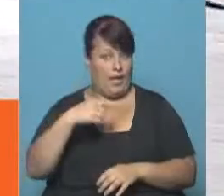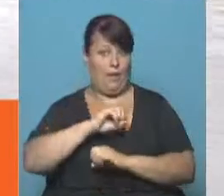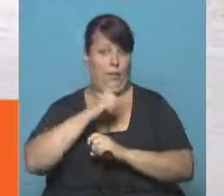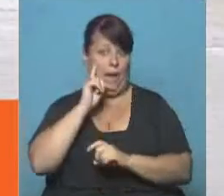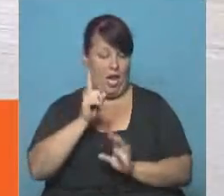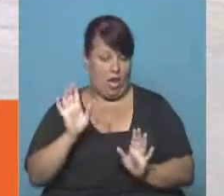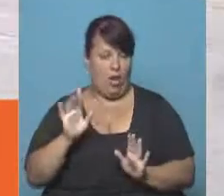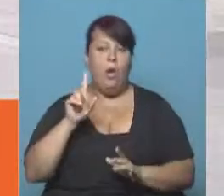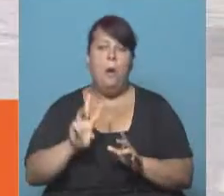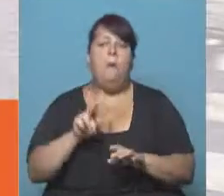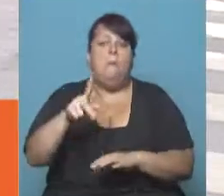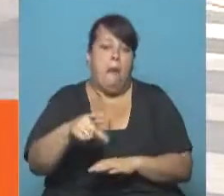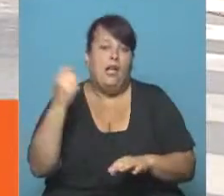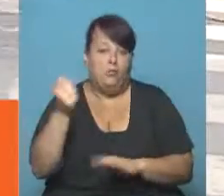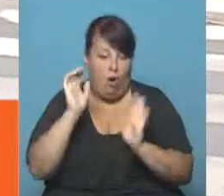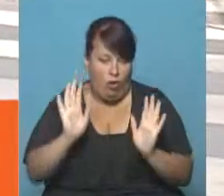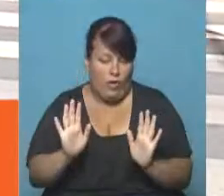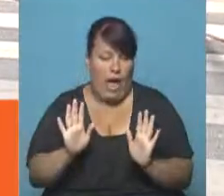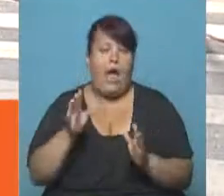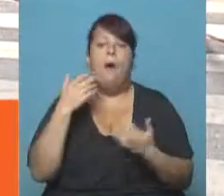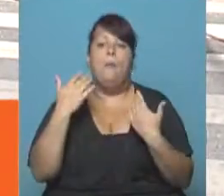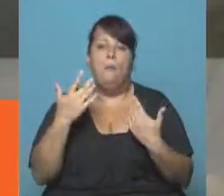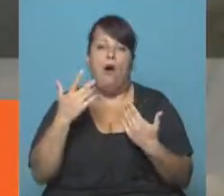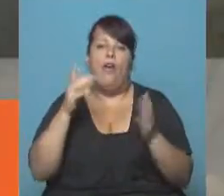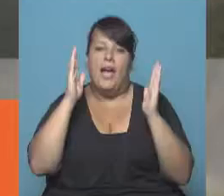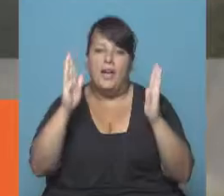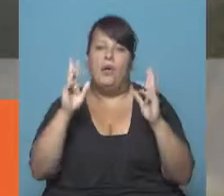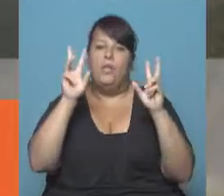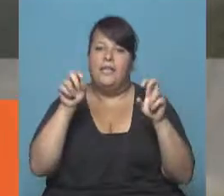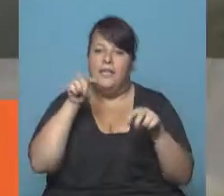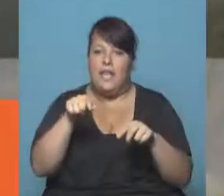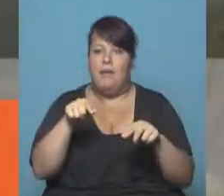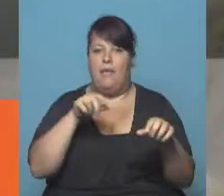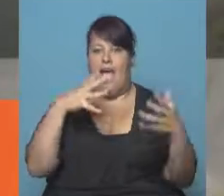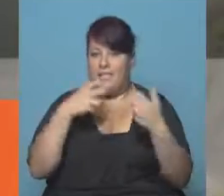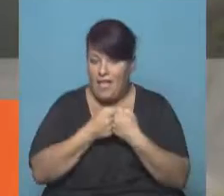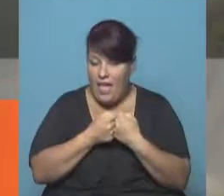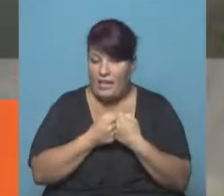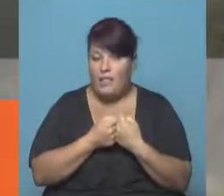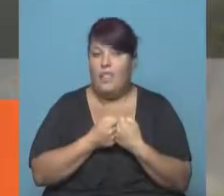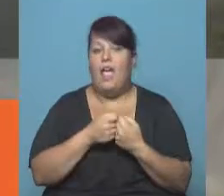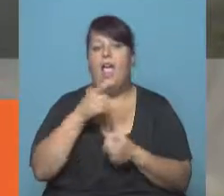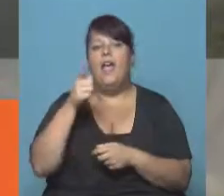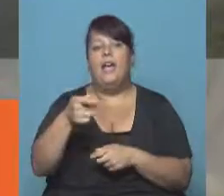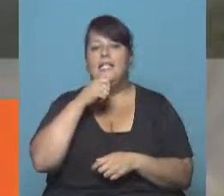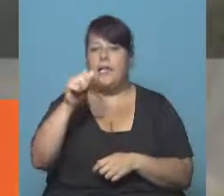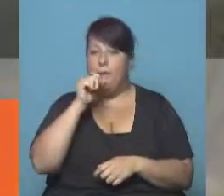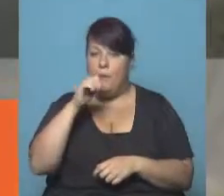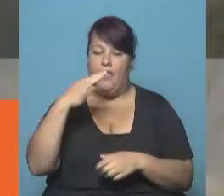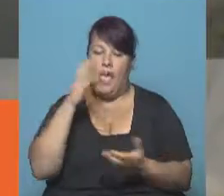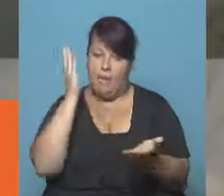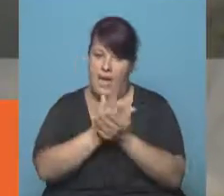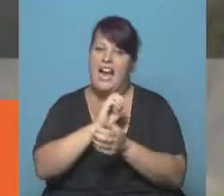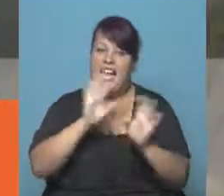es un gran paso adelante el hecho de poder tipificar este tipo de siniestros que el consumo de alcohol sea un